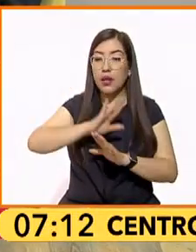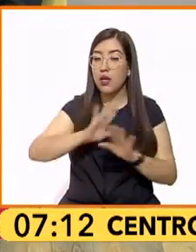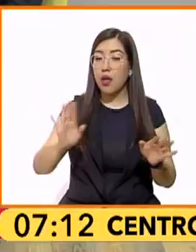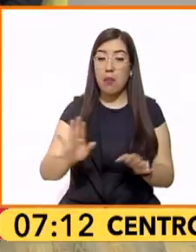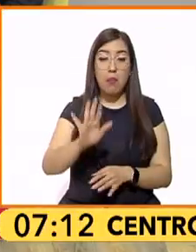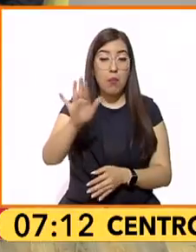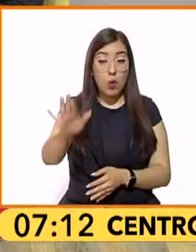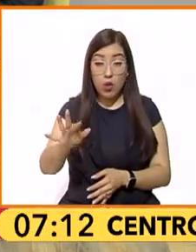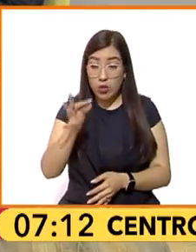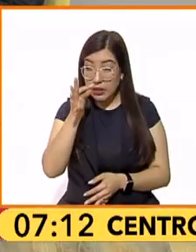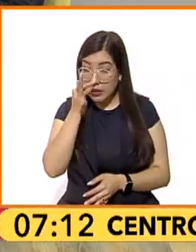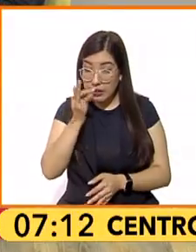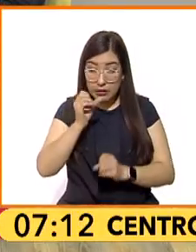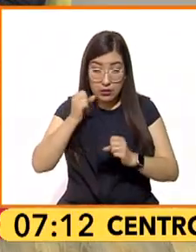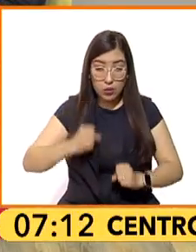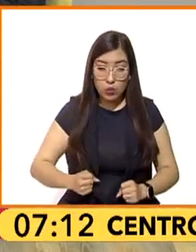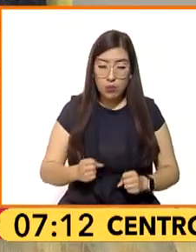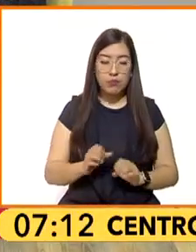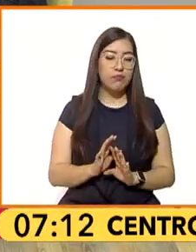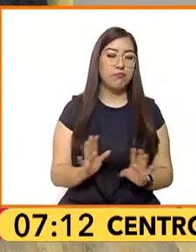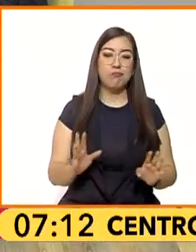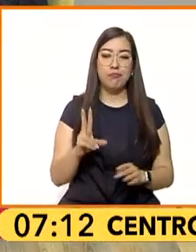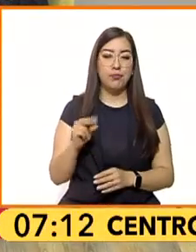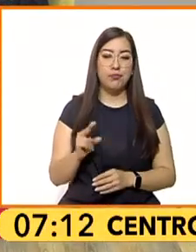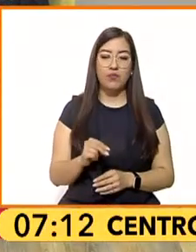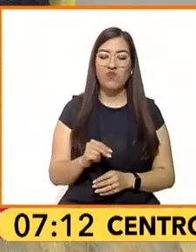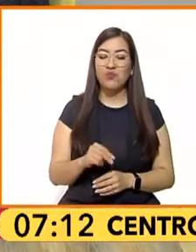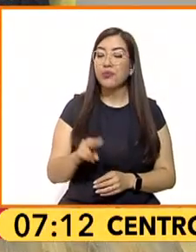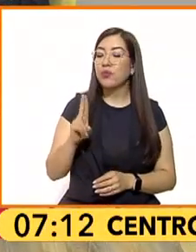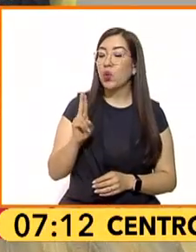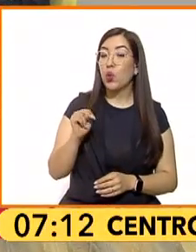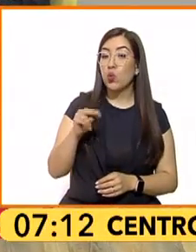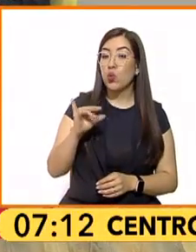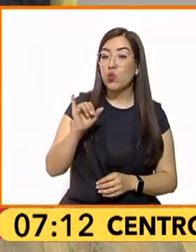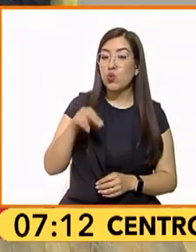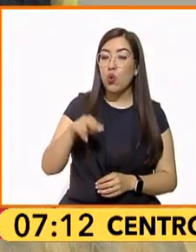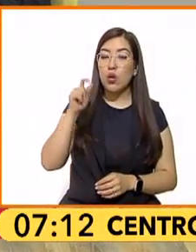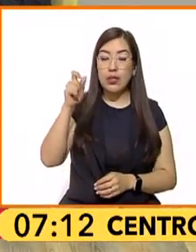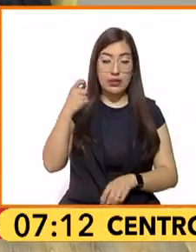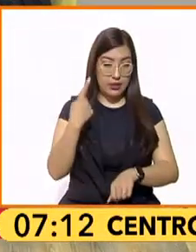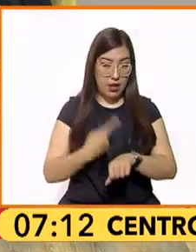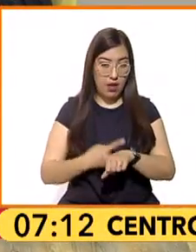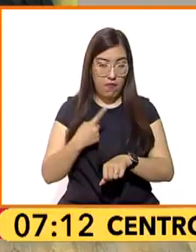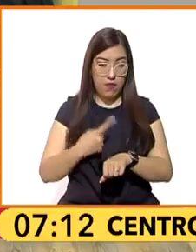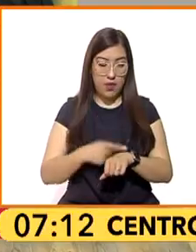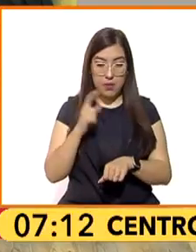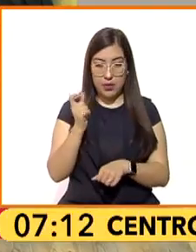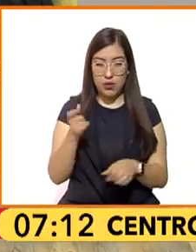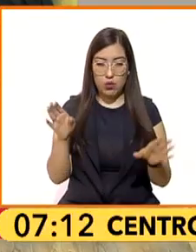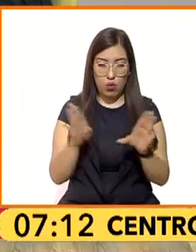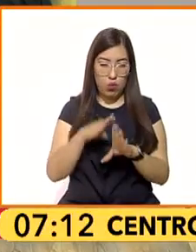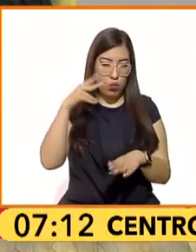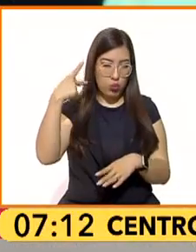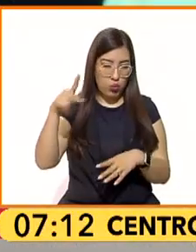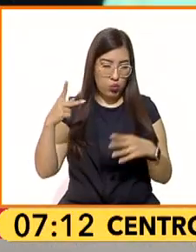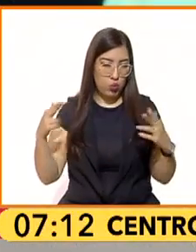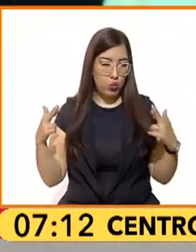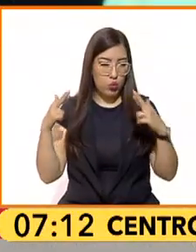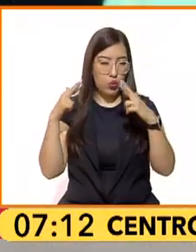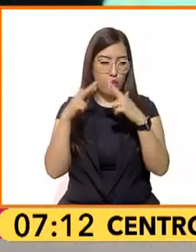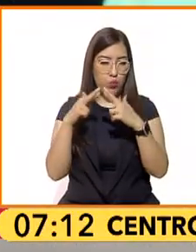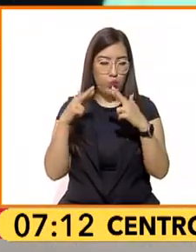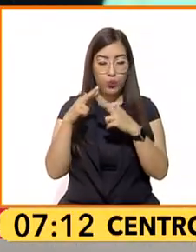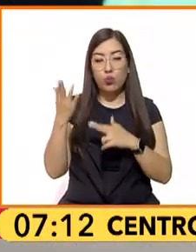está desahuciado. No, el Papa recibió la unción de los enfermos, que es un ritual litúrgico en el cual